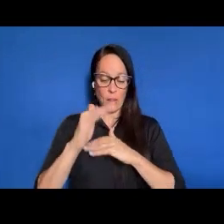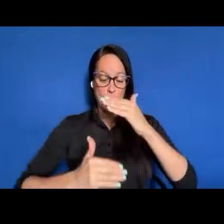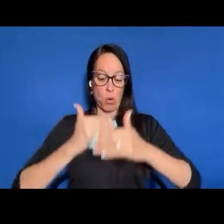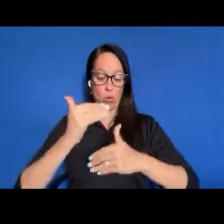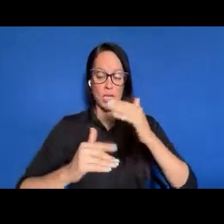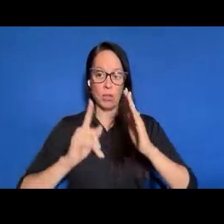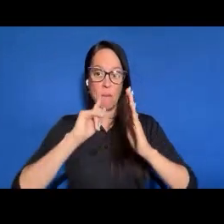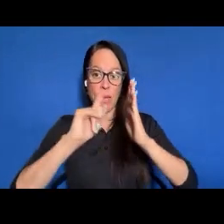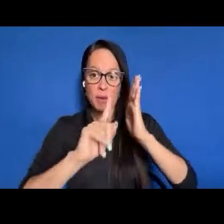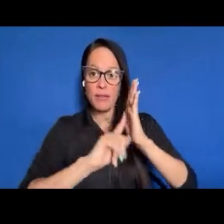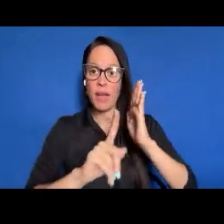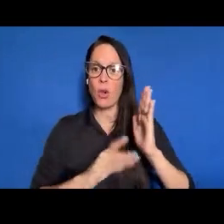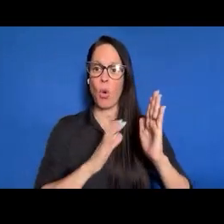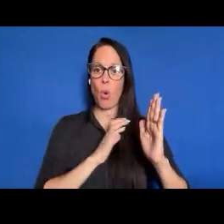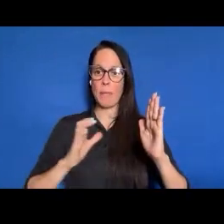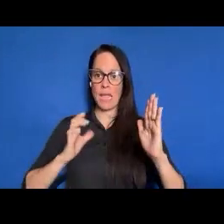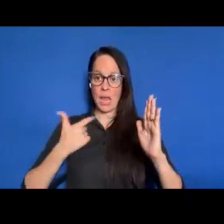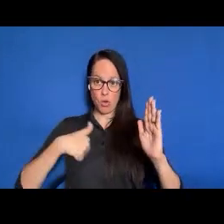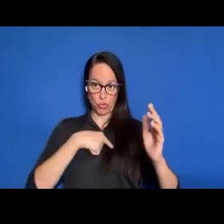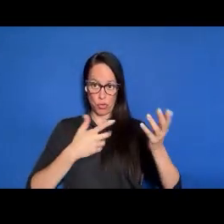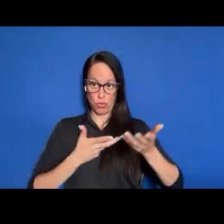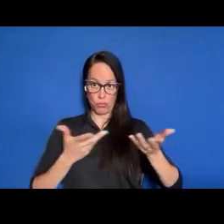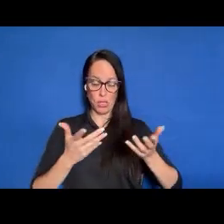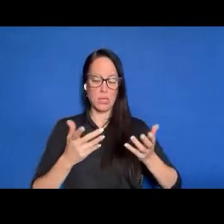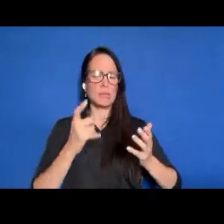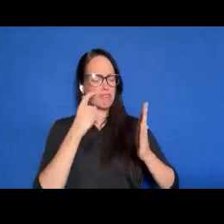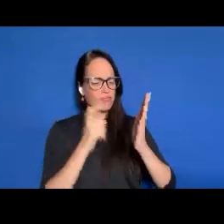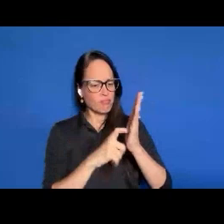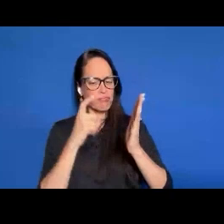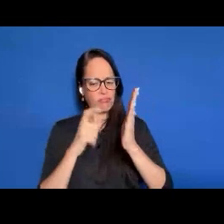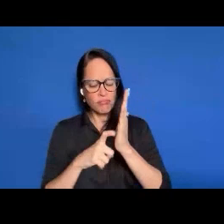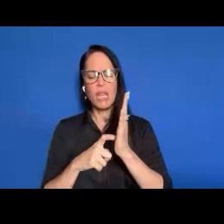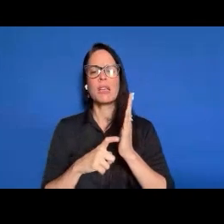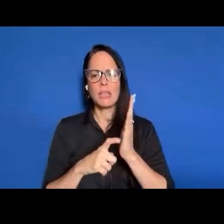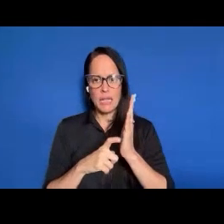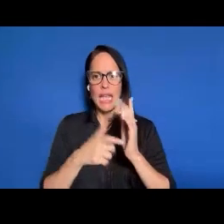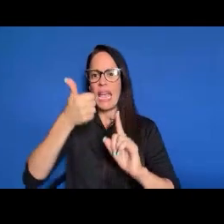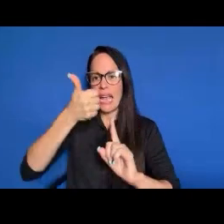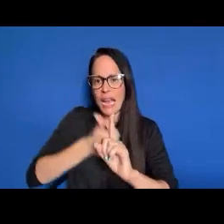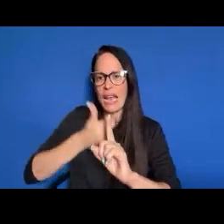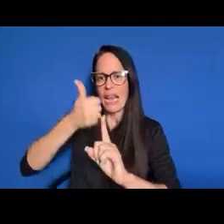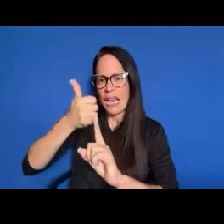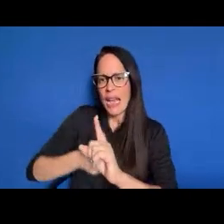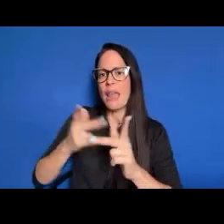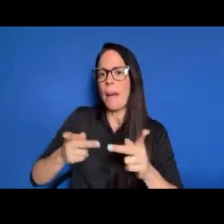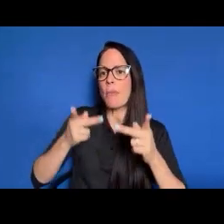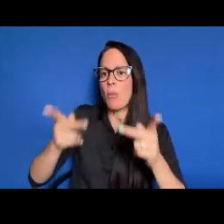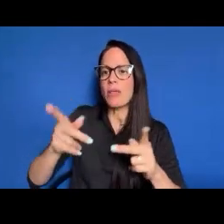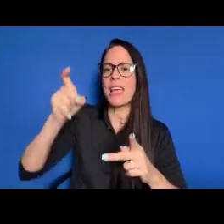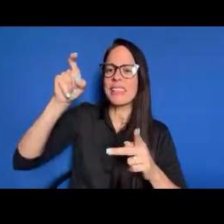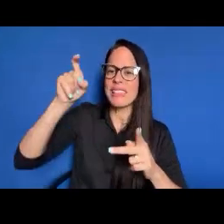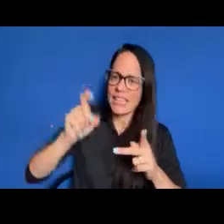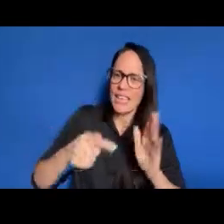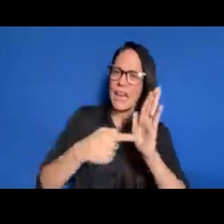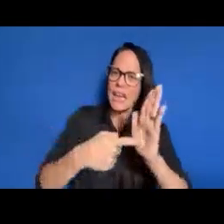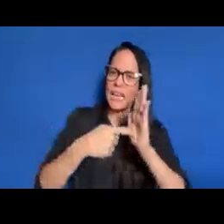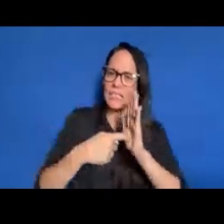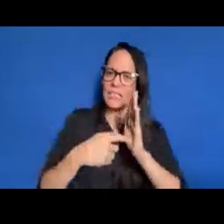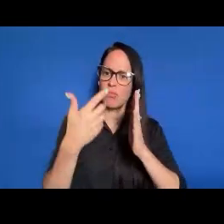comité comenzó a ver que cada propuesta cumpliera con todos los documentos que se les requirió como parte de la notificación de oportunidad